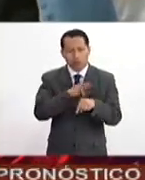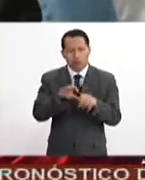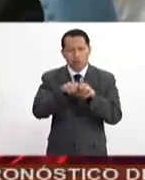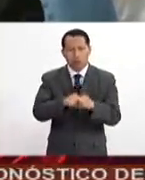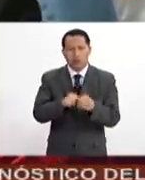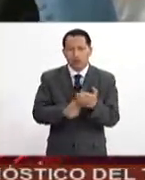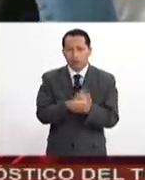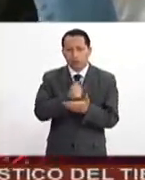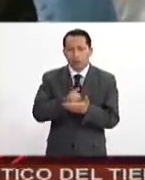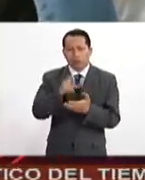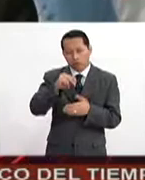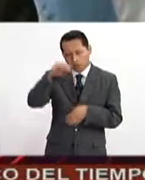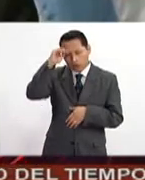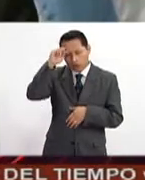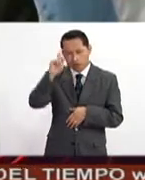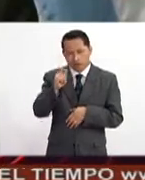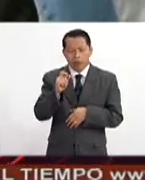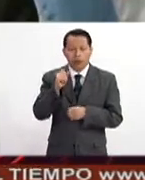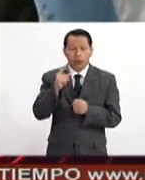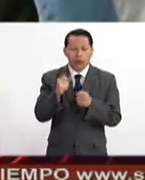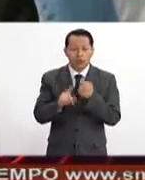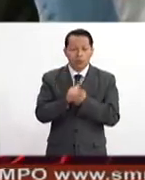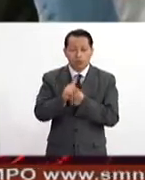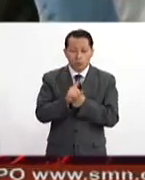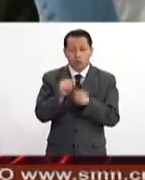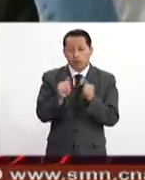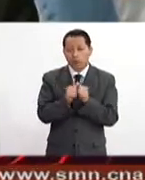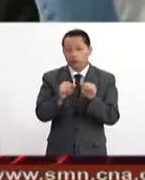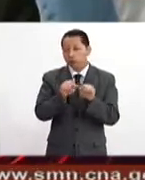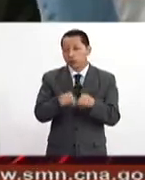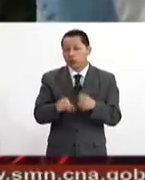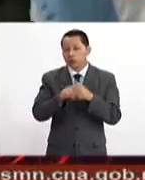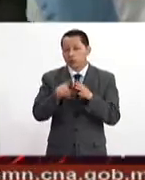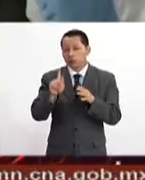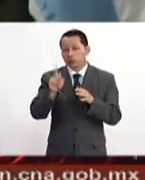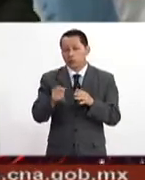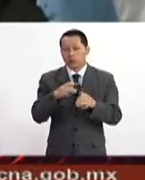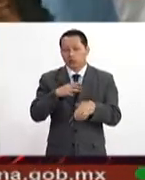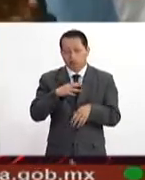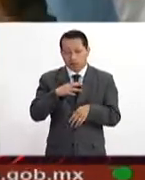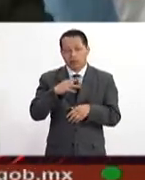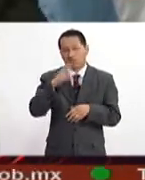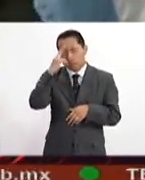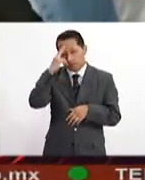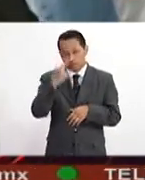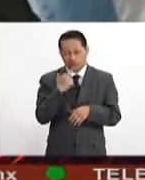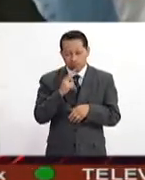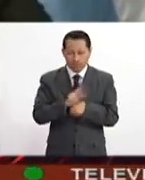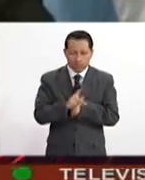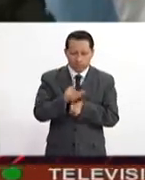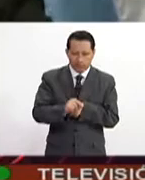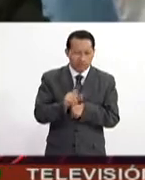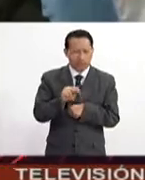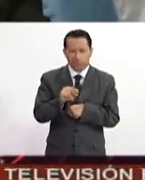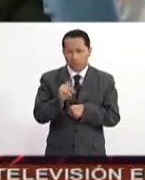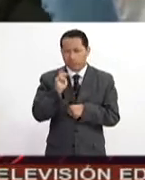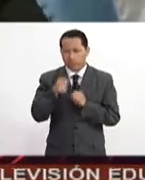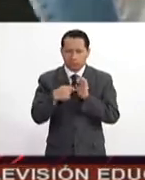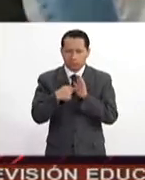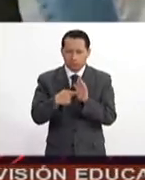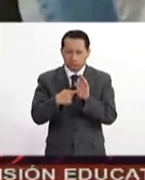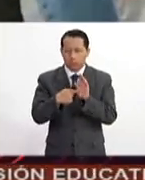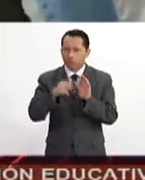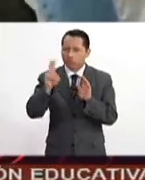no asumir que aquellos que tienen problemas con el sistema migratorio son racistas. Eso es ejemplo de que nosotros estamos